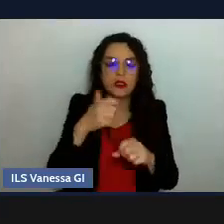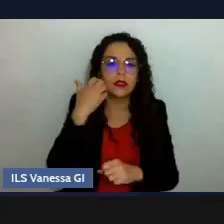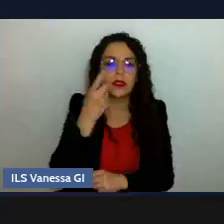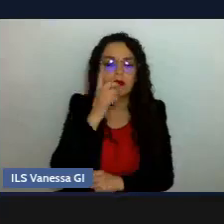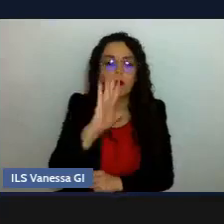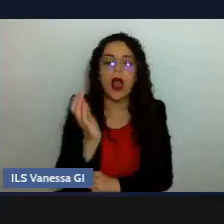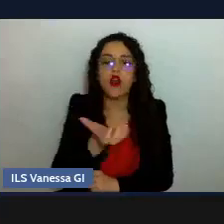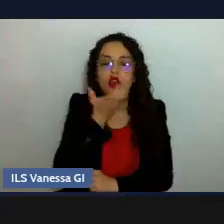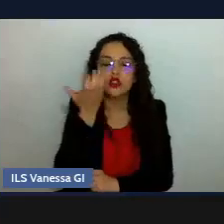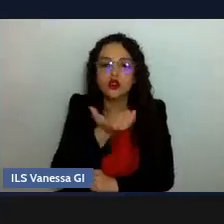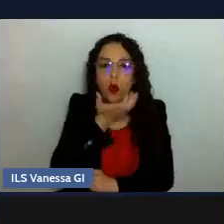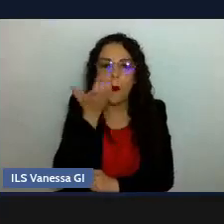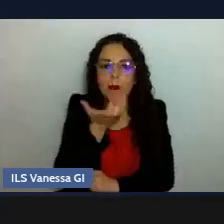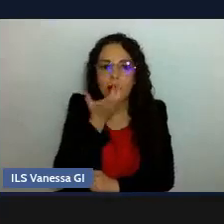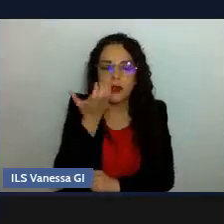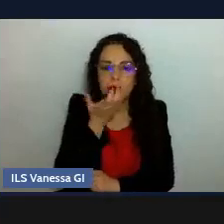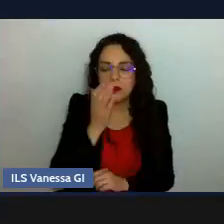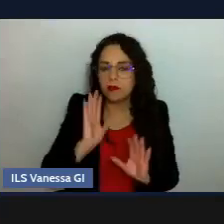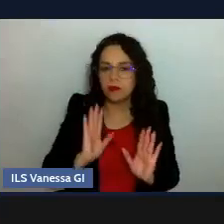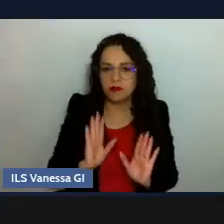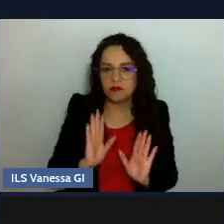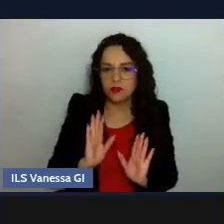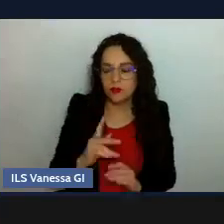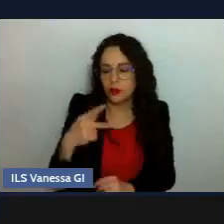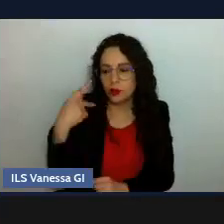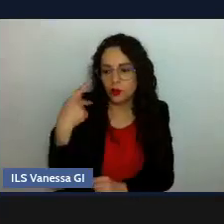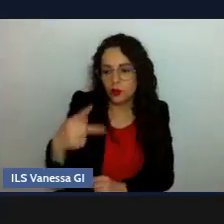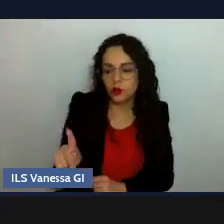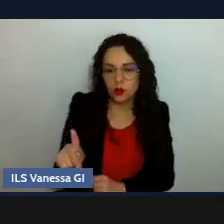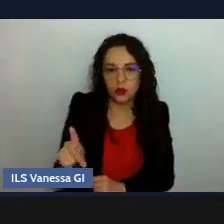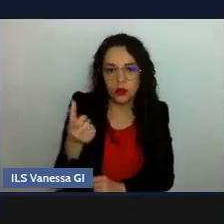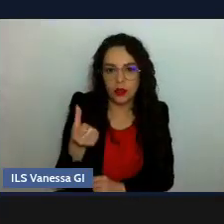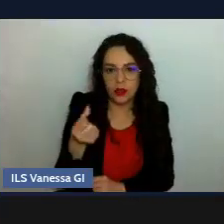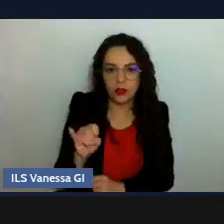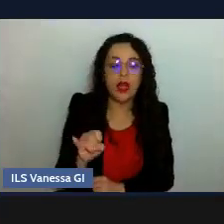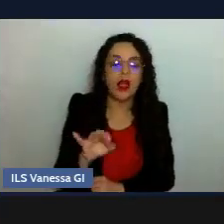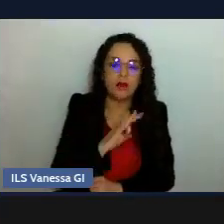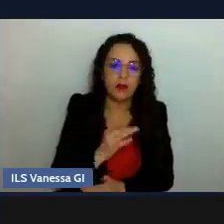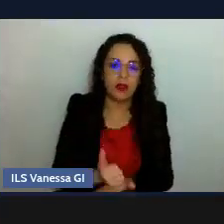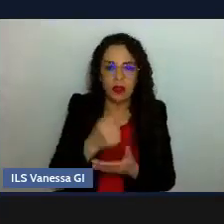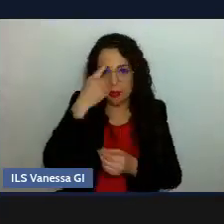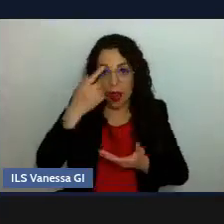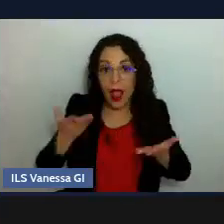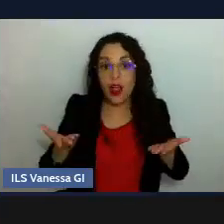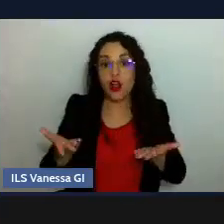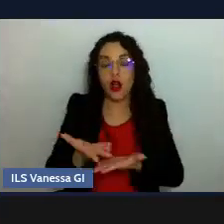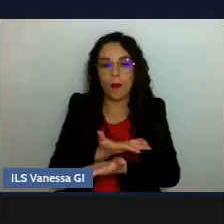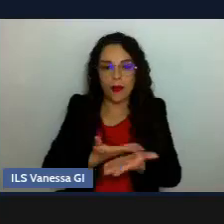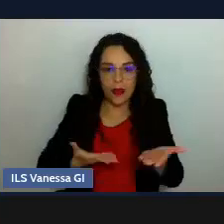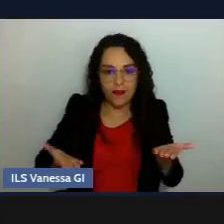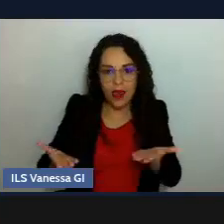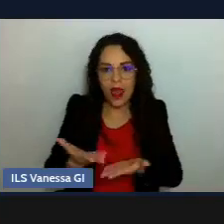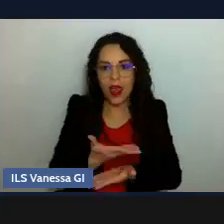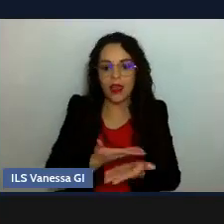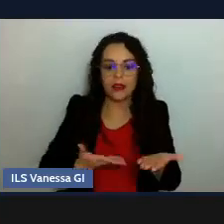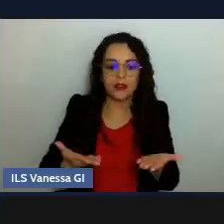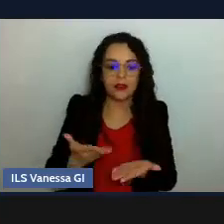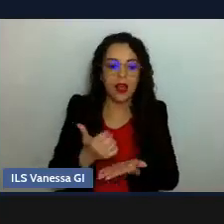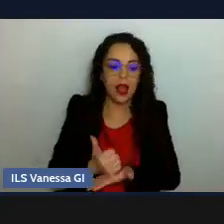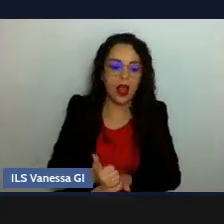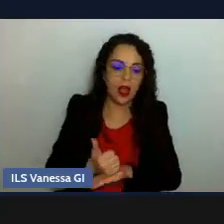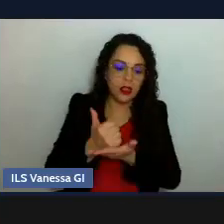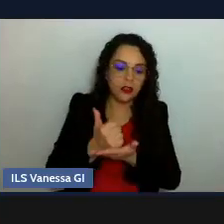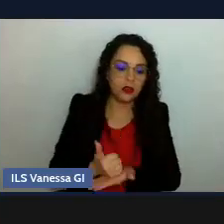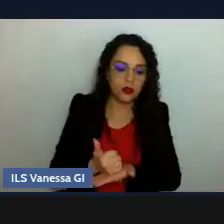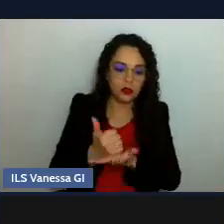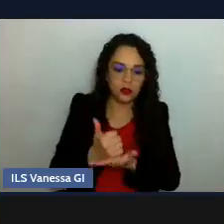fiesta propia del lugar que al mismo tiempo fomenta la convivencia, fortalece las redes sociales, mejorando, claro,